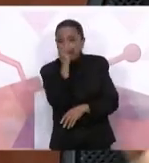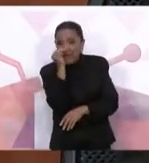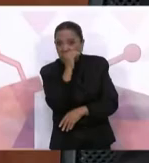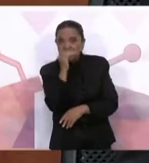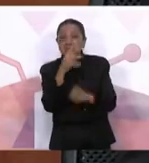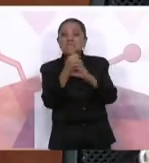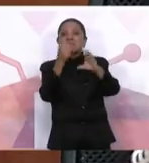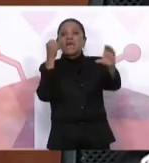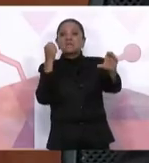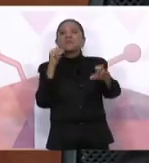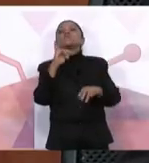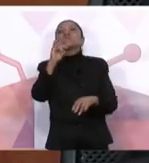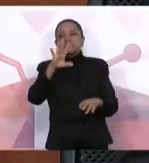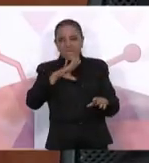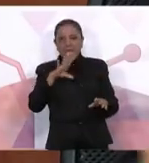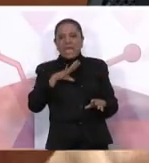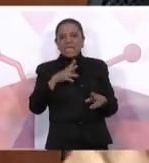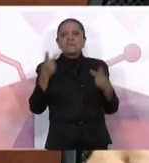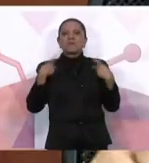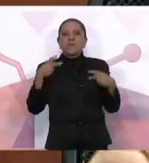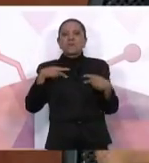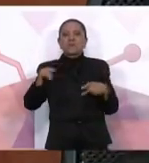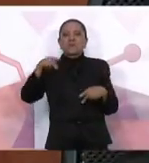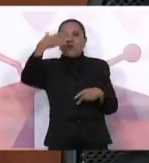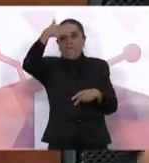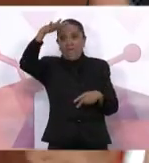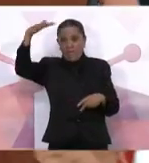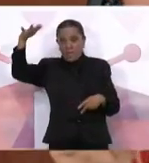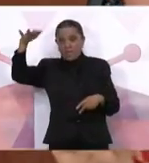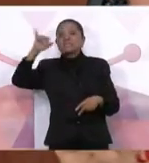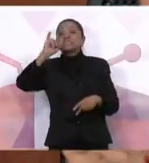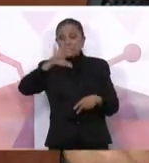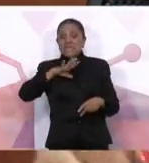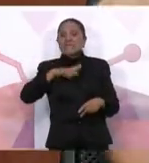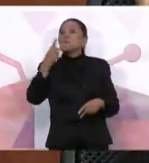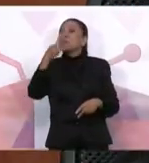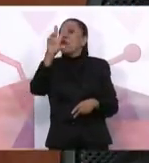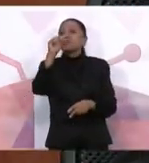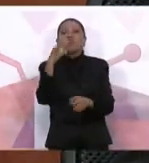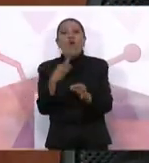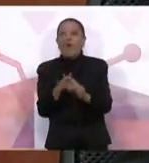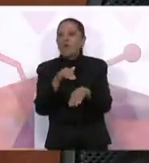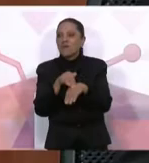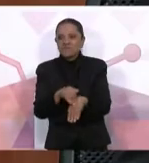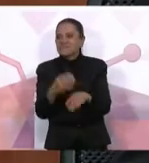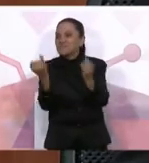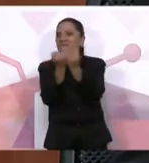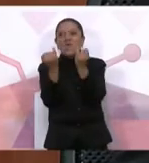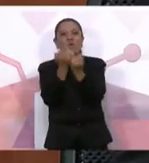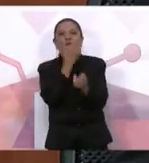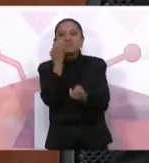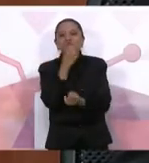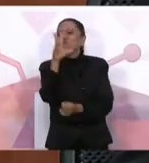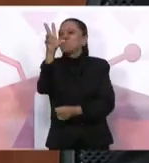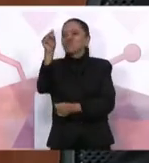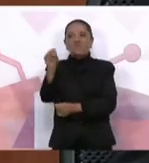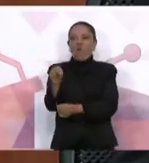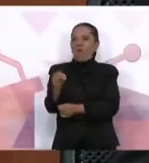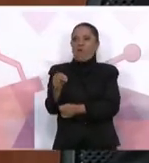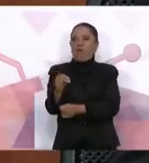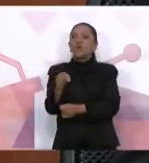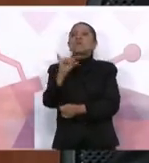existe para las personas de la tercera edad pero no se cumple tampoco para los estudiantes por supuesto que tiene que ser consensada la